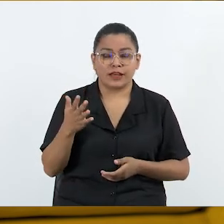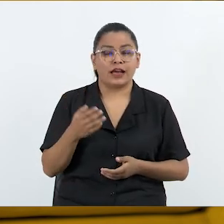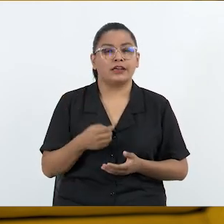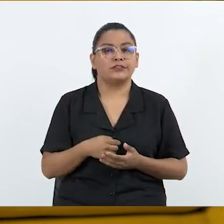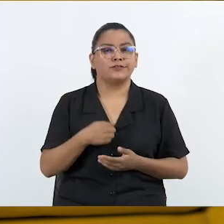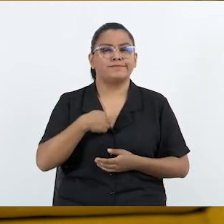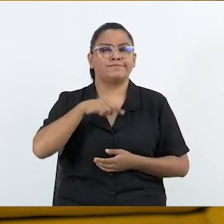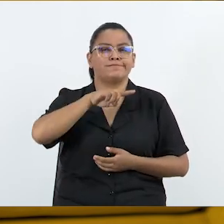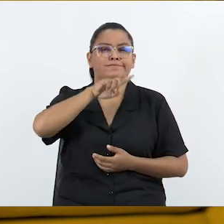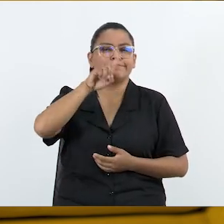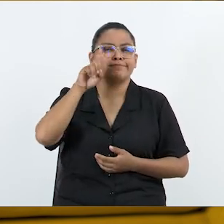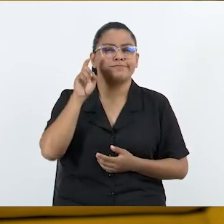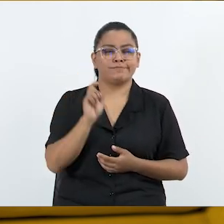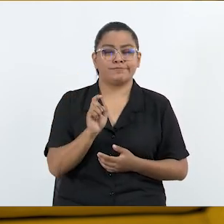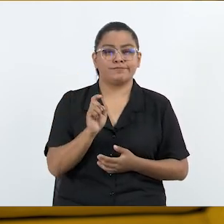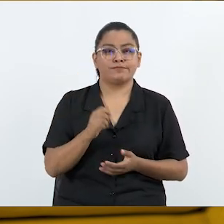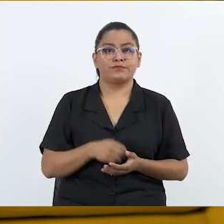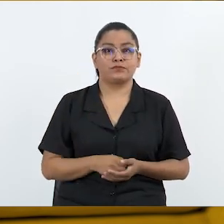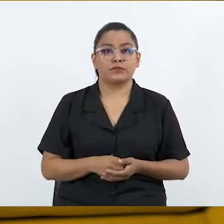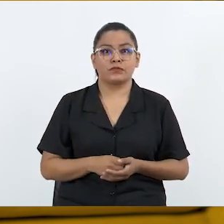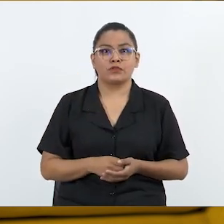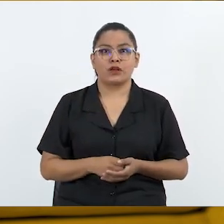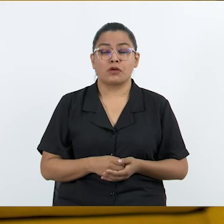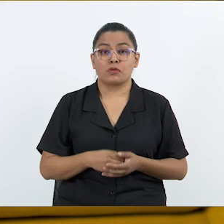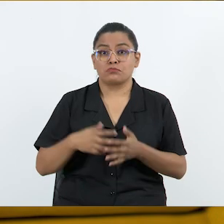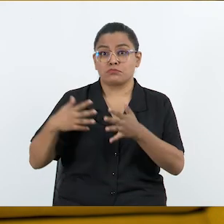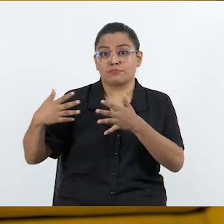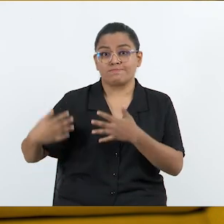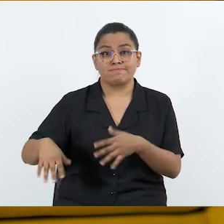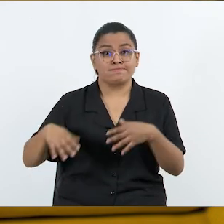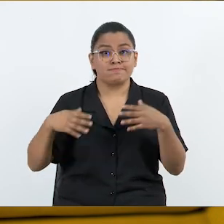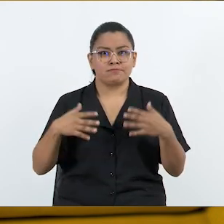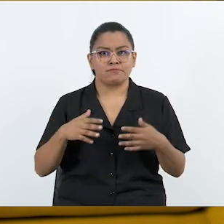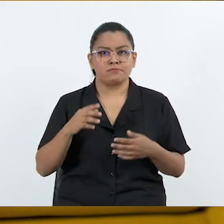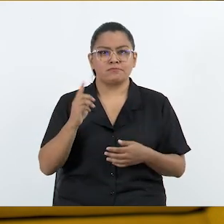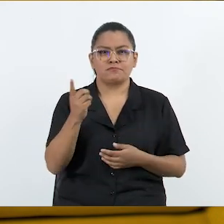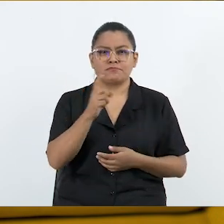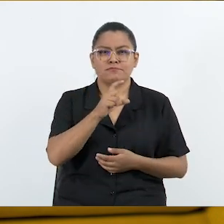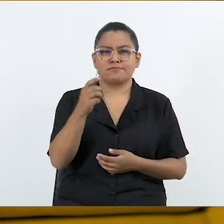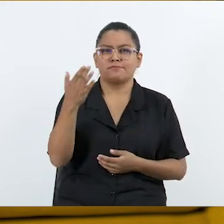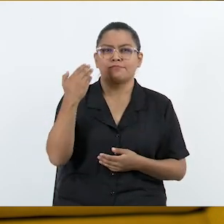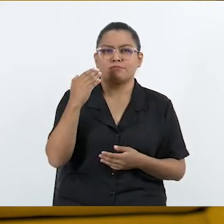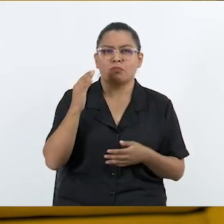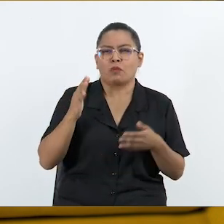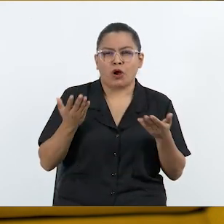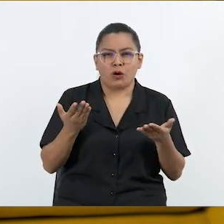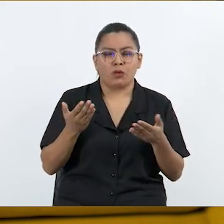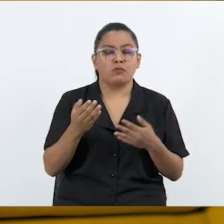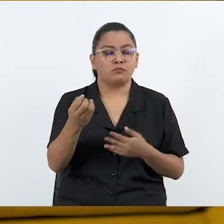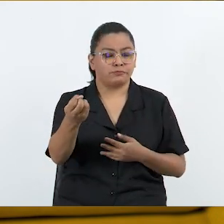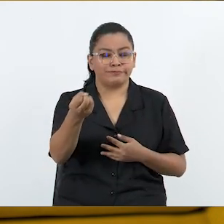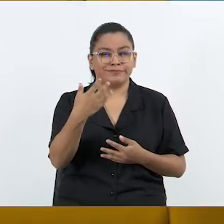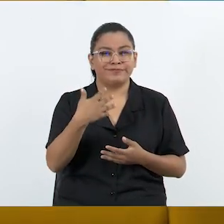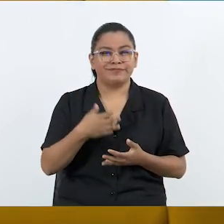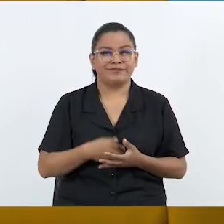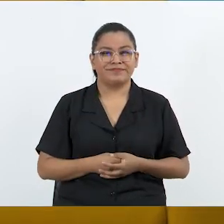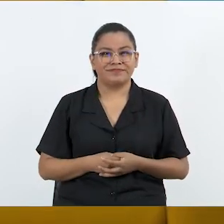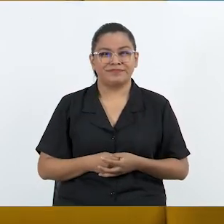algunas preguntas. ¿Cómo les fue con las actividades de la primera semana de trabajo? Cuéntenme en el chat.